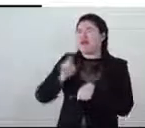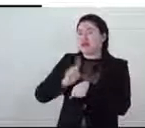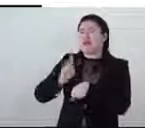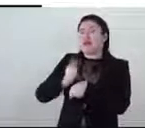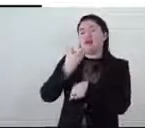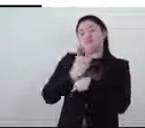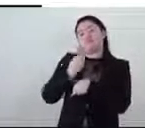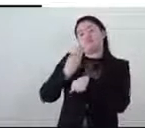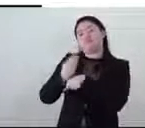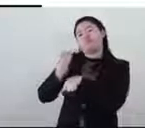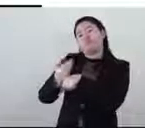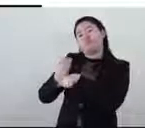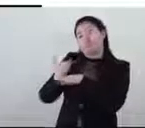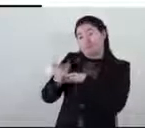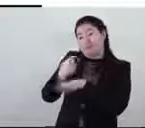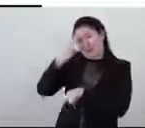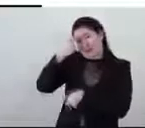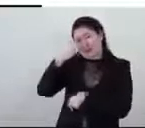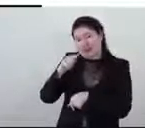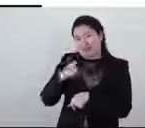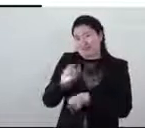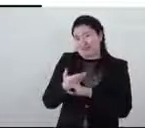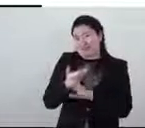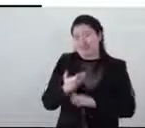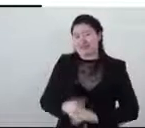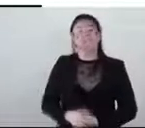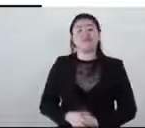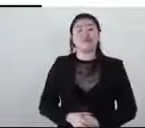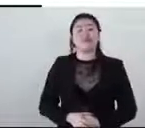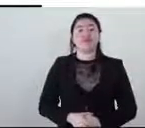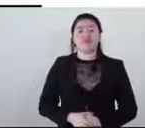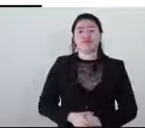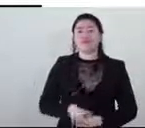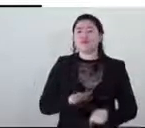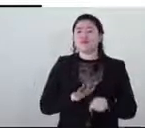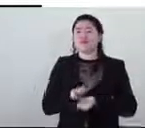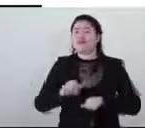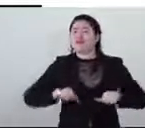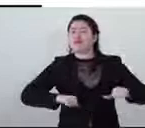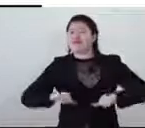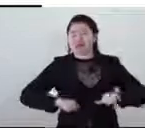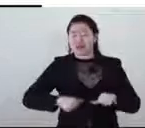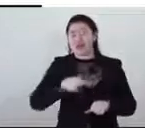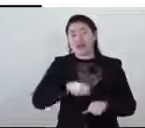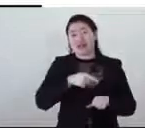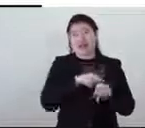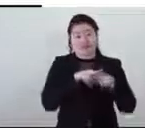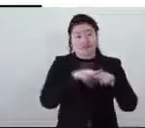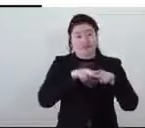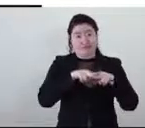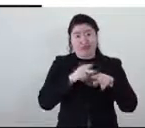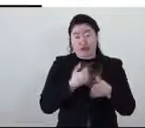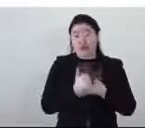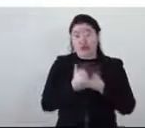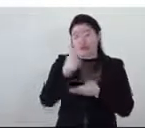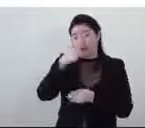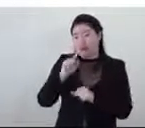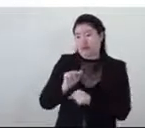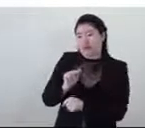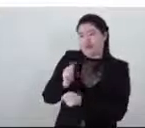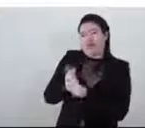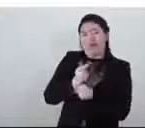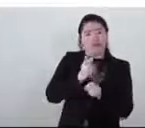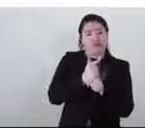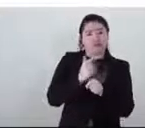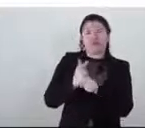diarias de mantenimiento preventivo. Las actividades de mantenimiento preventivo son parte de un plan de mejora de la línea que se desarrolló luego de que se